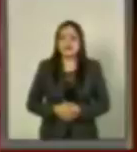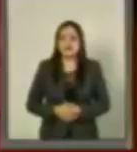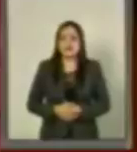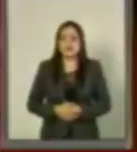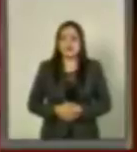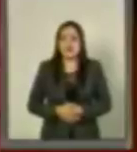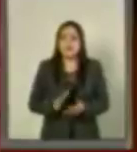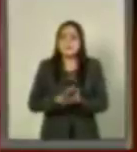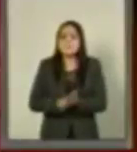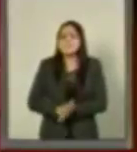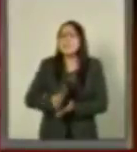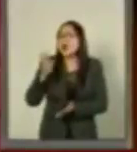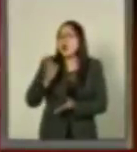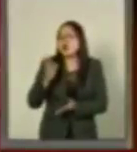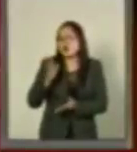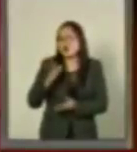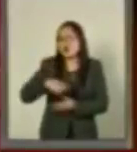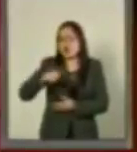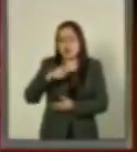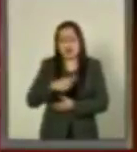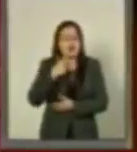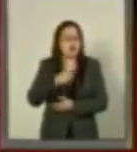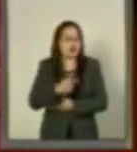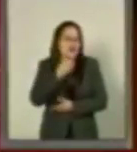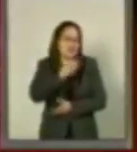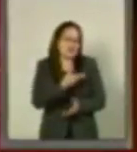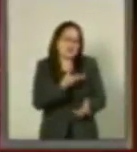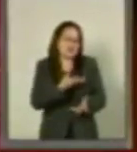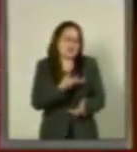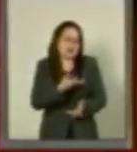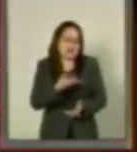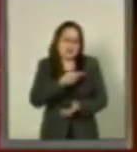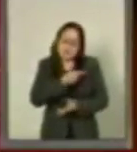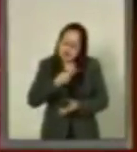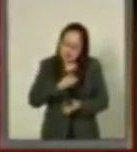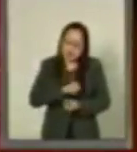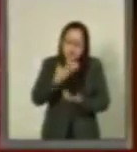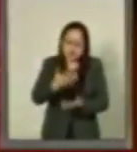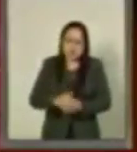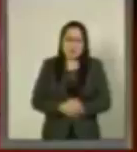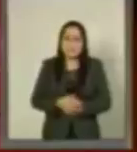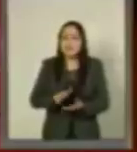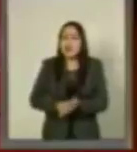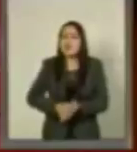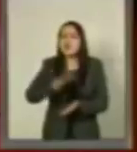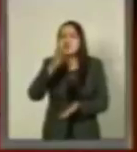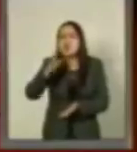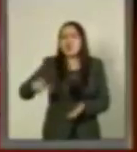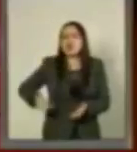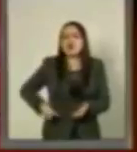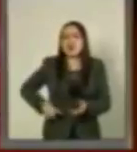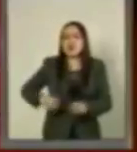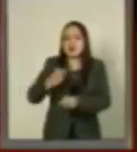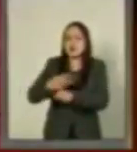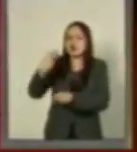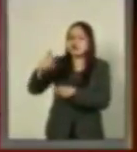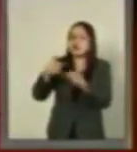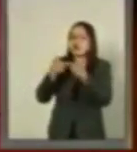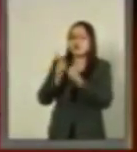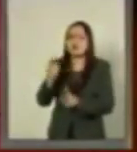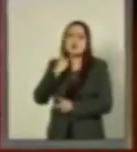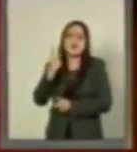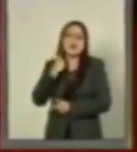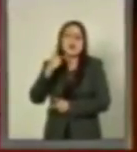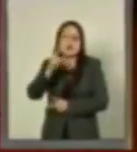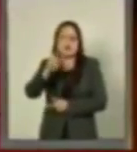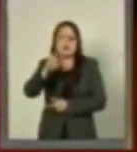La mayoría de ellos, no quiero decir otra cosa, pero tengo que expresarlo, son gobernadores de su partido.